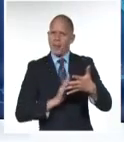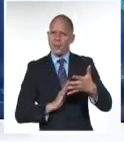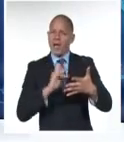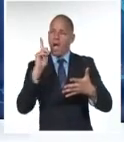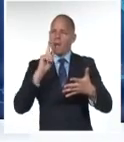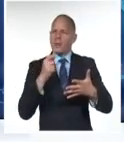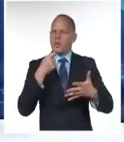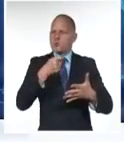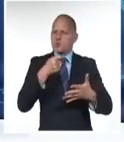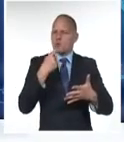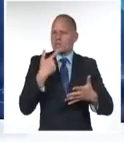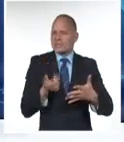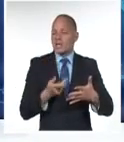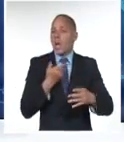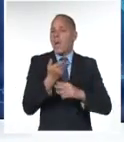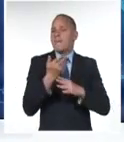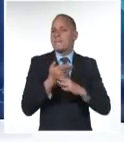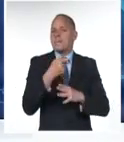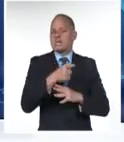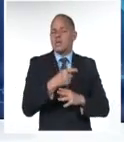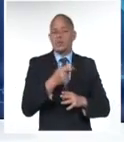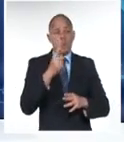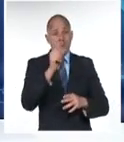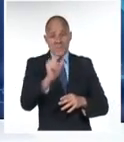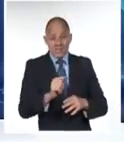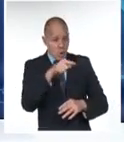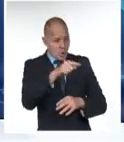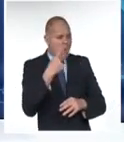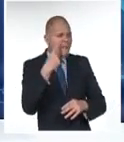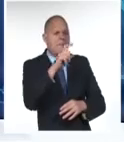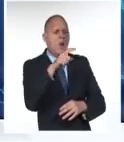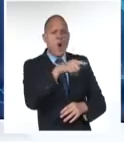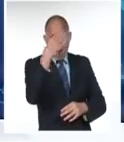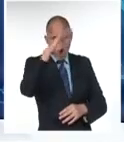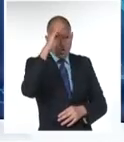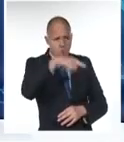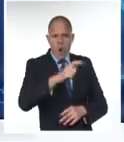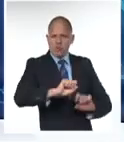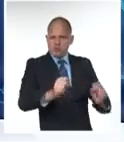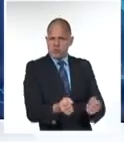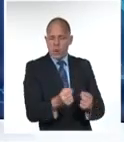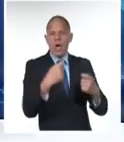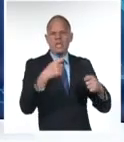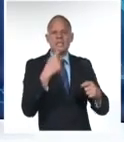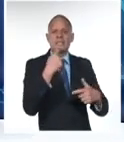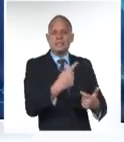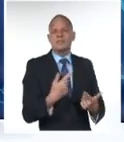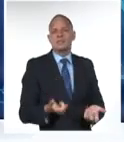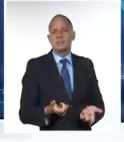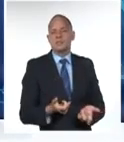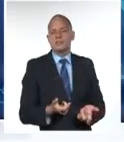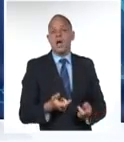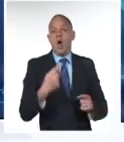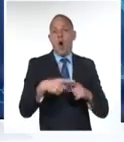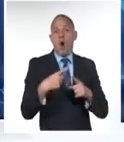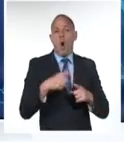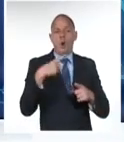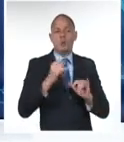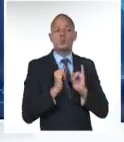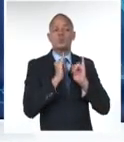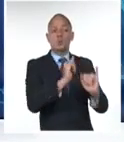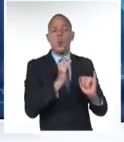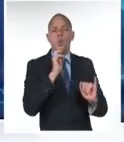está solicitando que se apliquen sin discriminación contra los cubanos, con anuncios debidamente anticipados, plazos